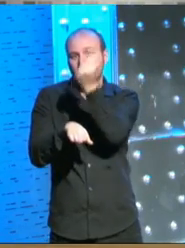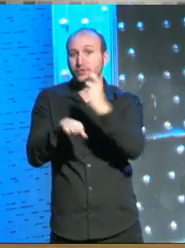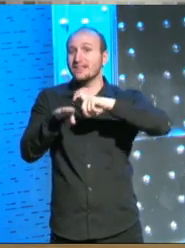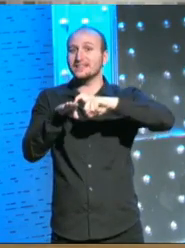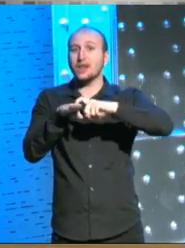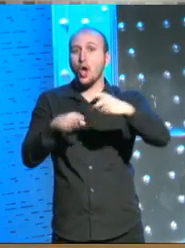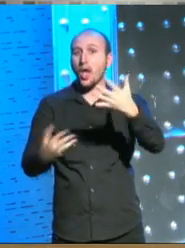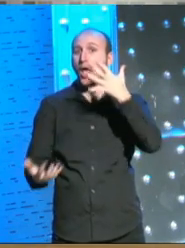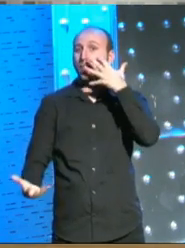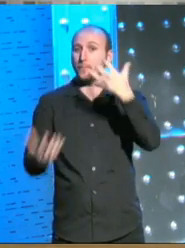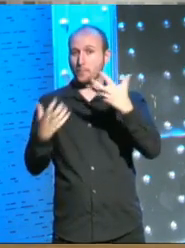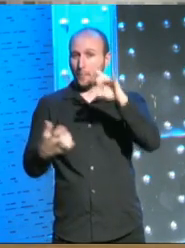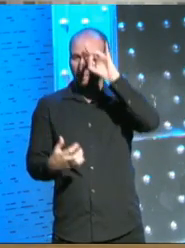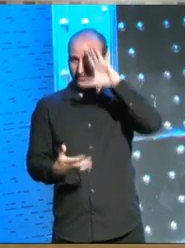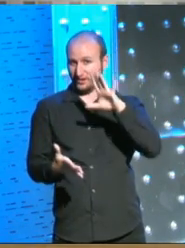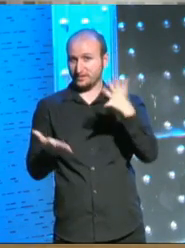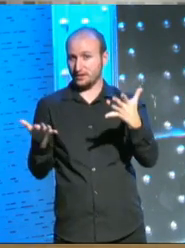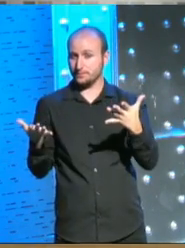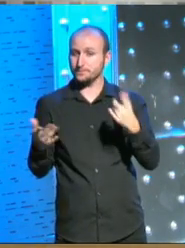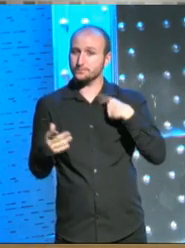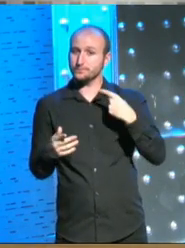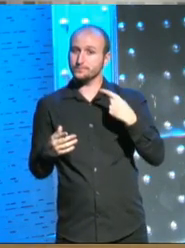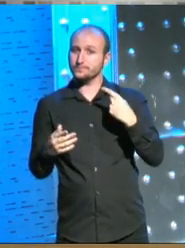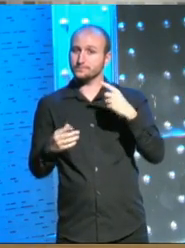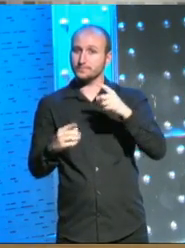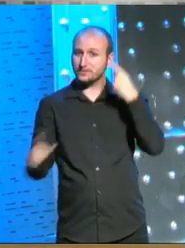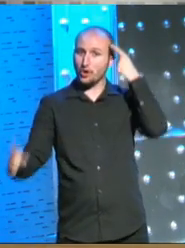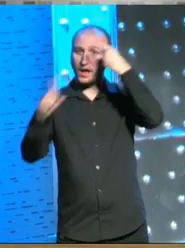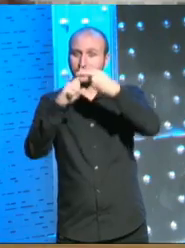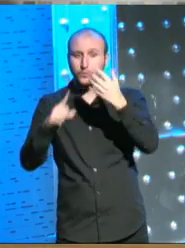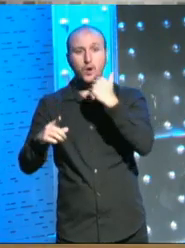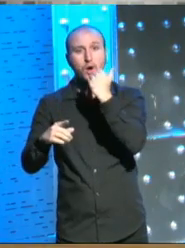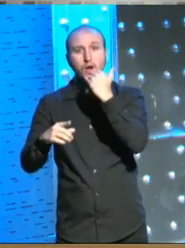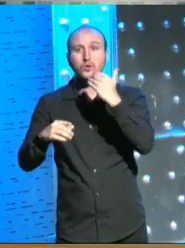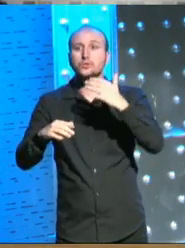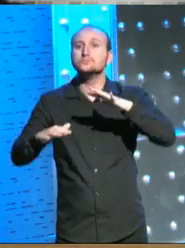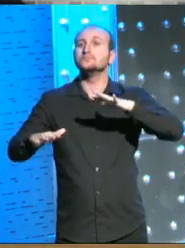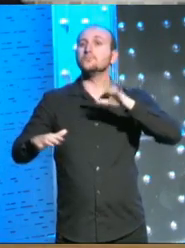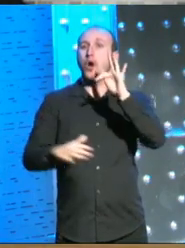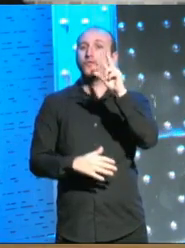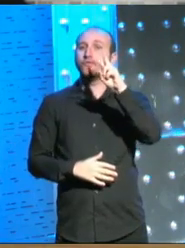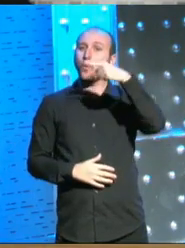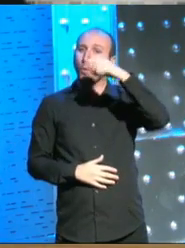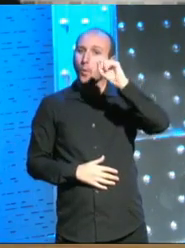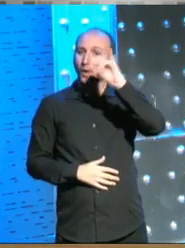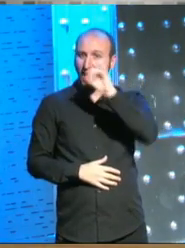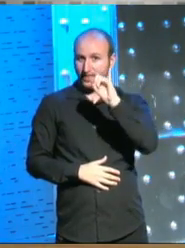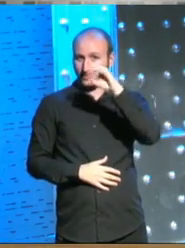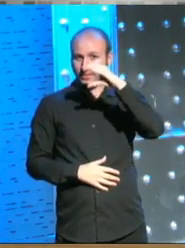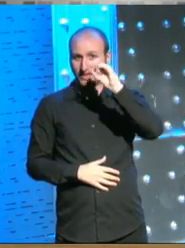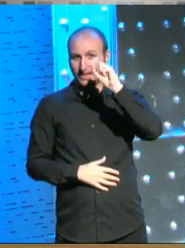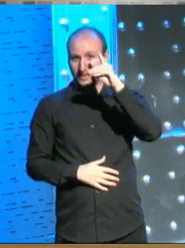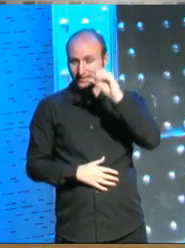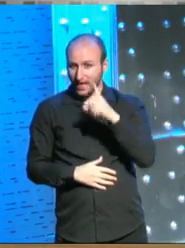La pintura impresionista aspiraba, efectivamente, a captar la fugacidad del color, en el